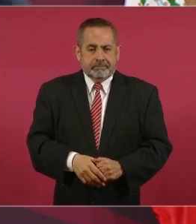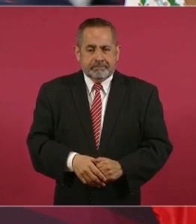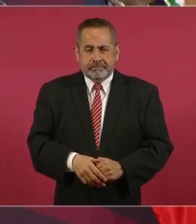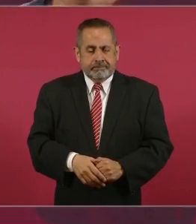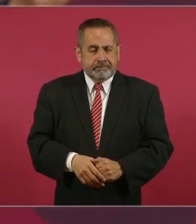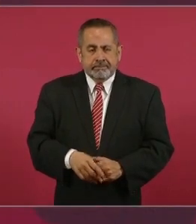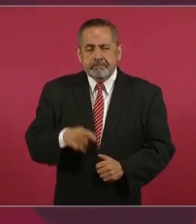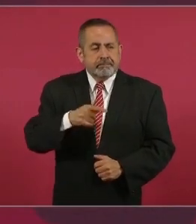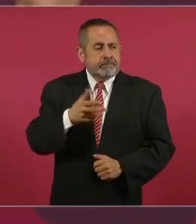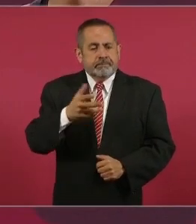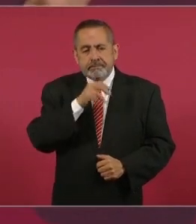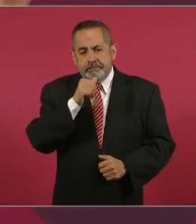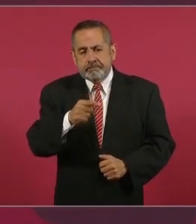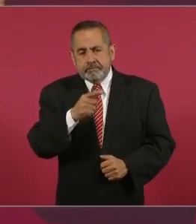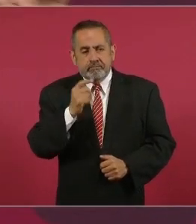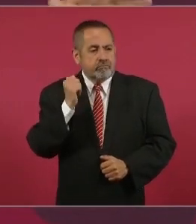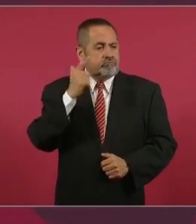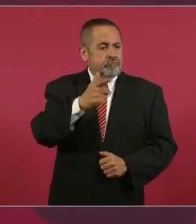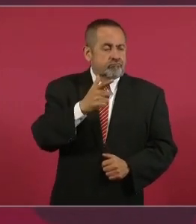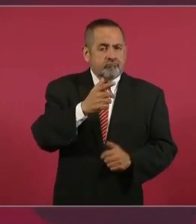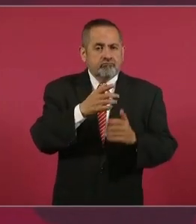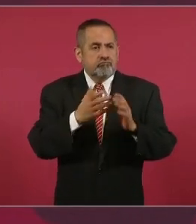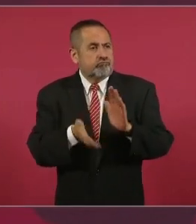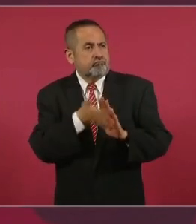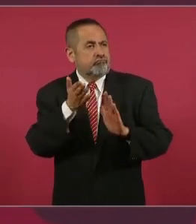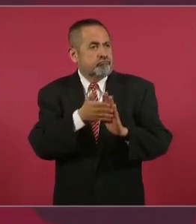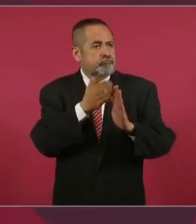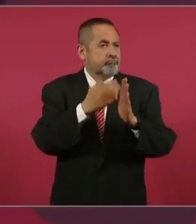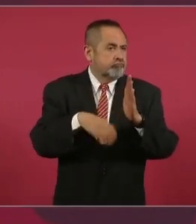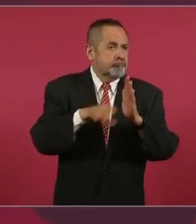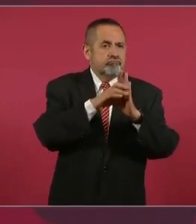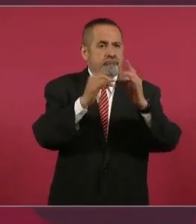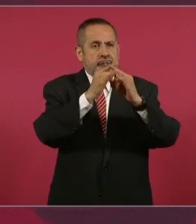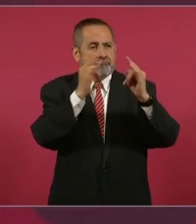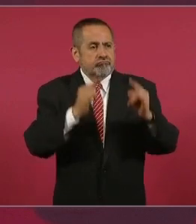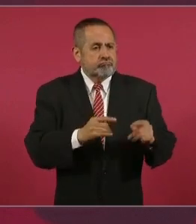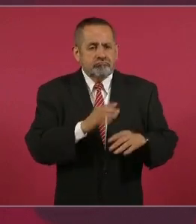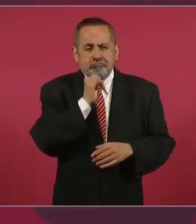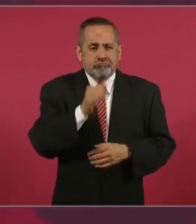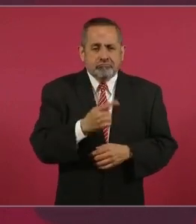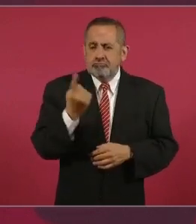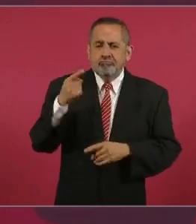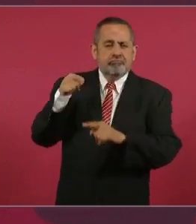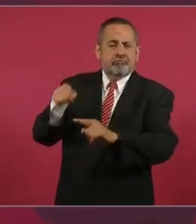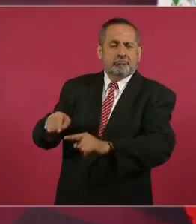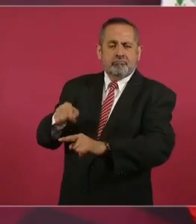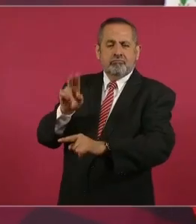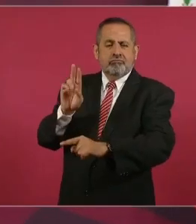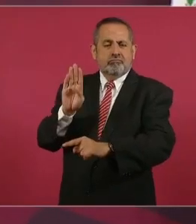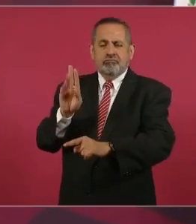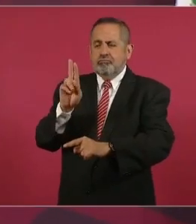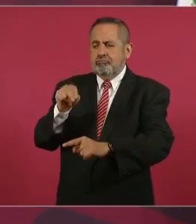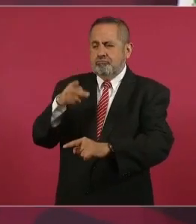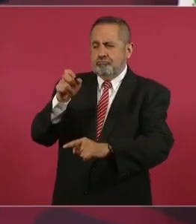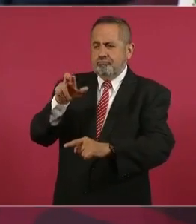No hicieron un solo cuartel más que el búnker